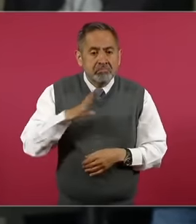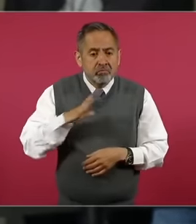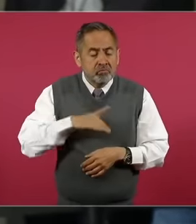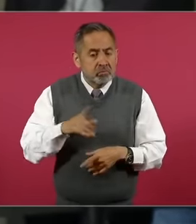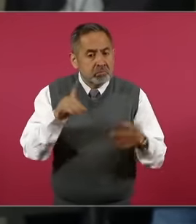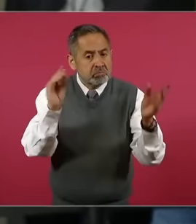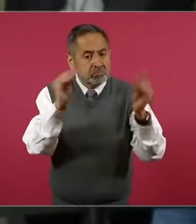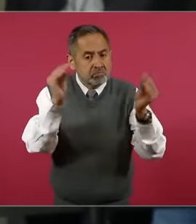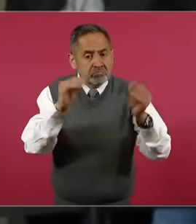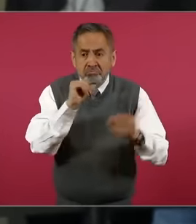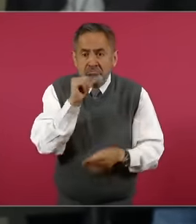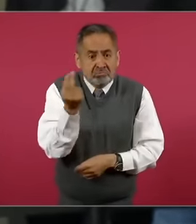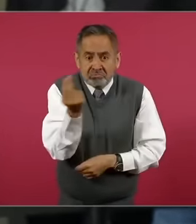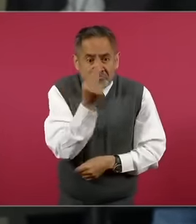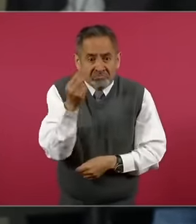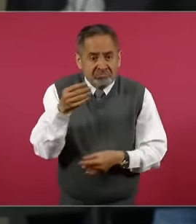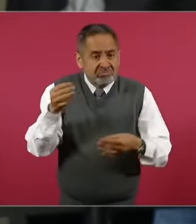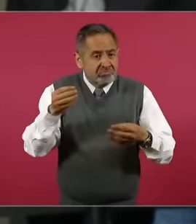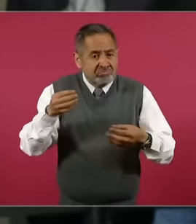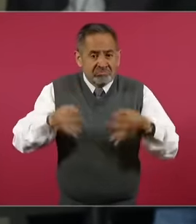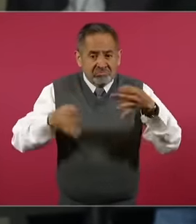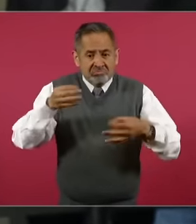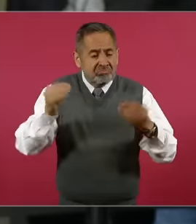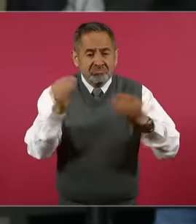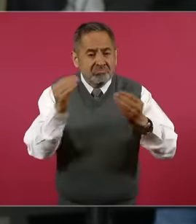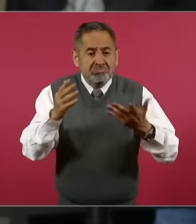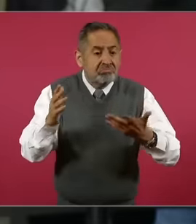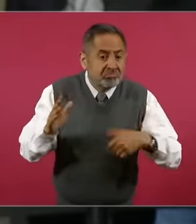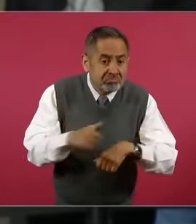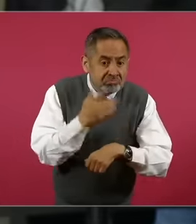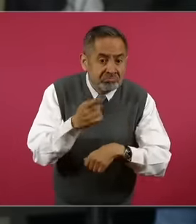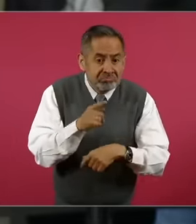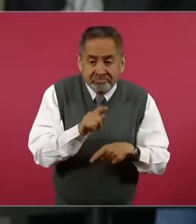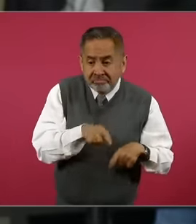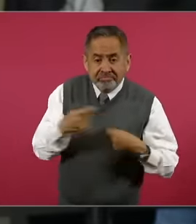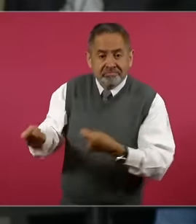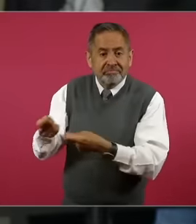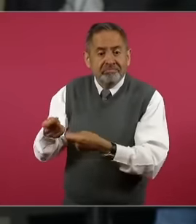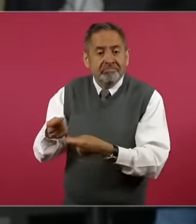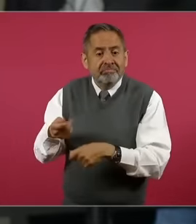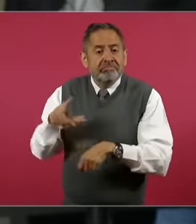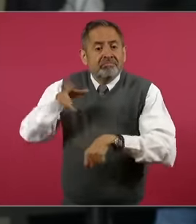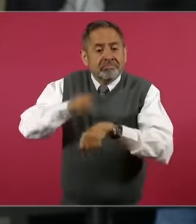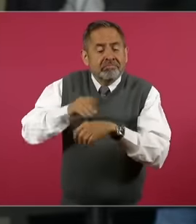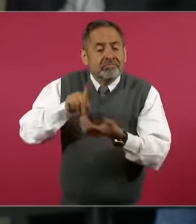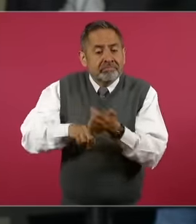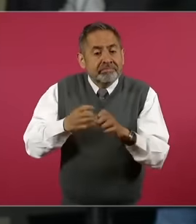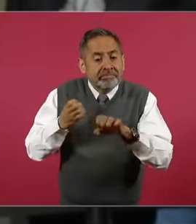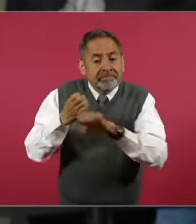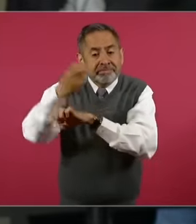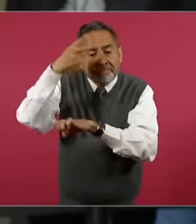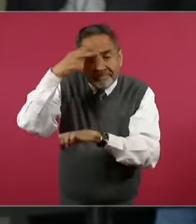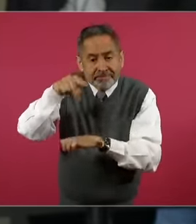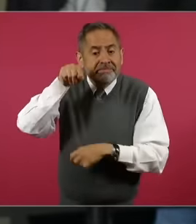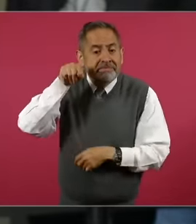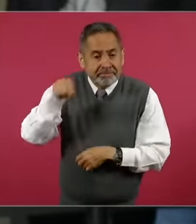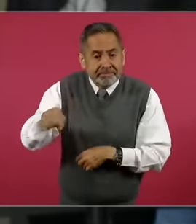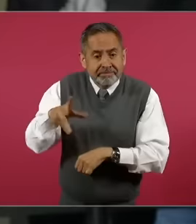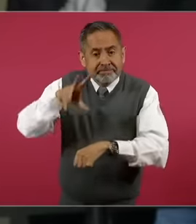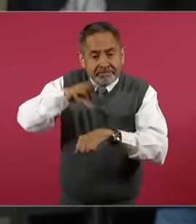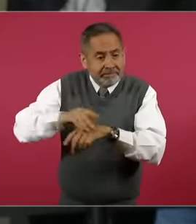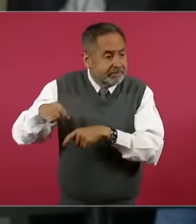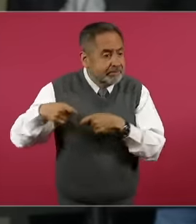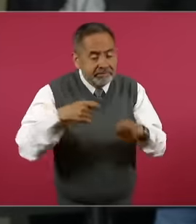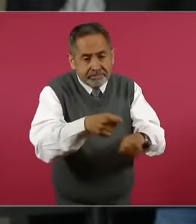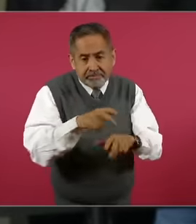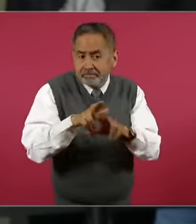litigio, no era necesario, porque la concesión la había otorgado el Estado de México, y el Estado de México y ninguna